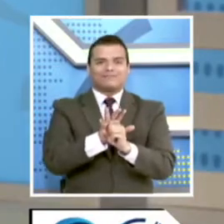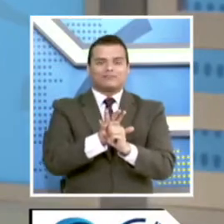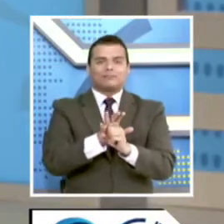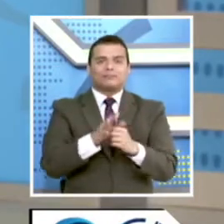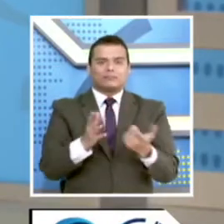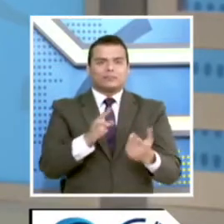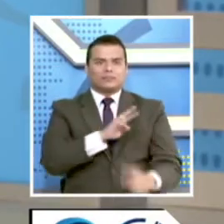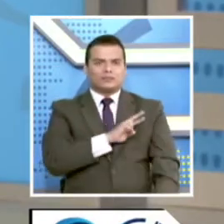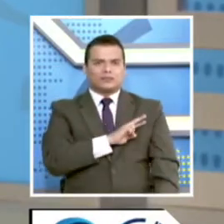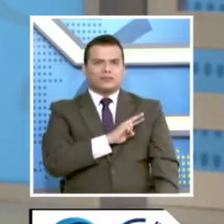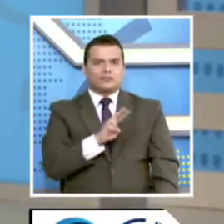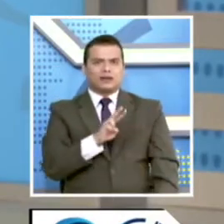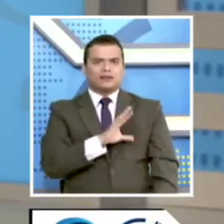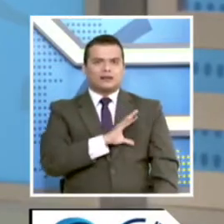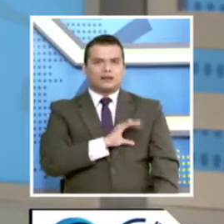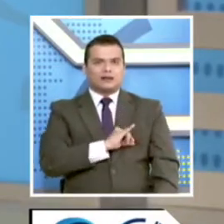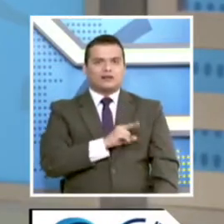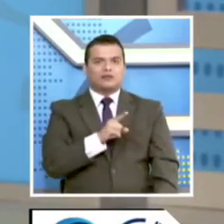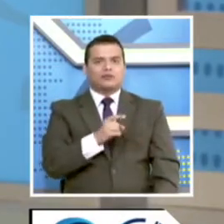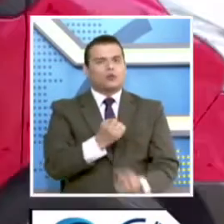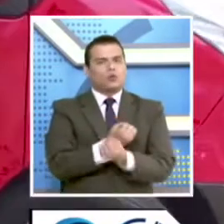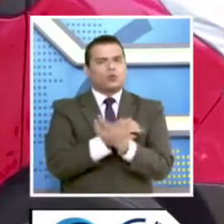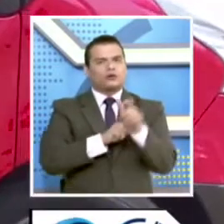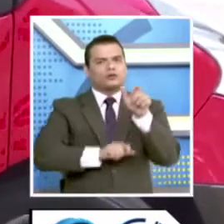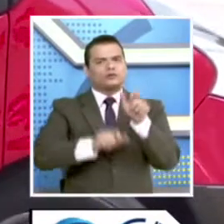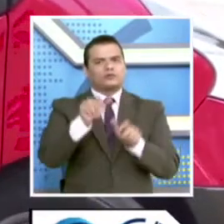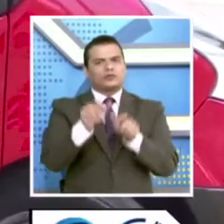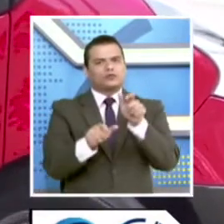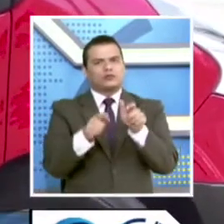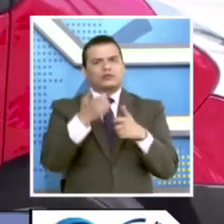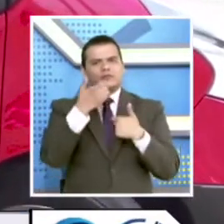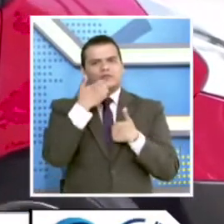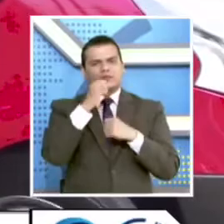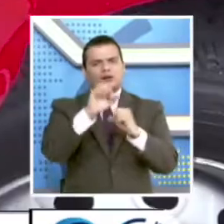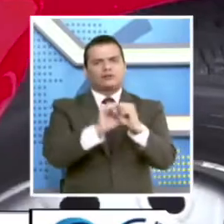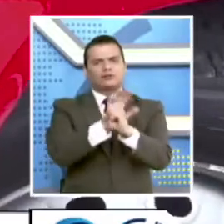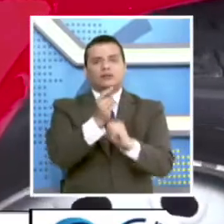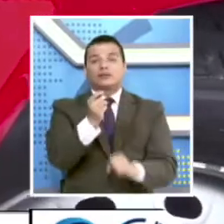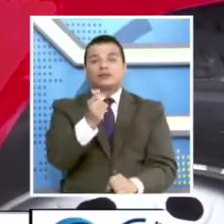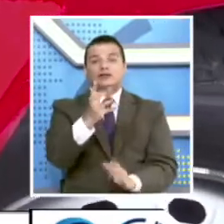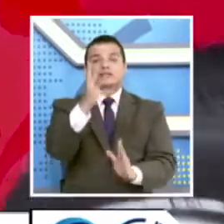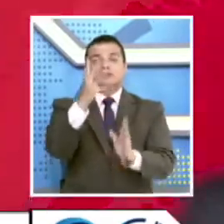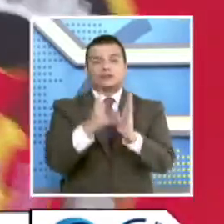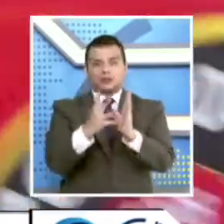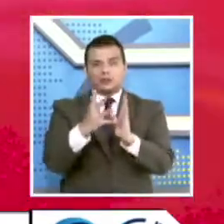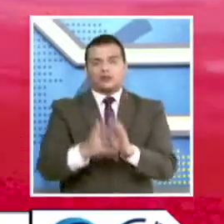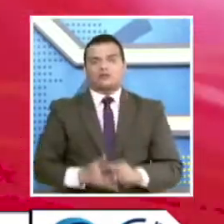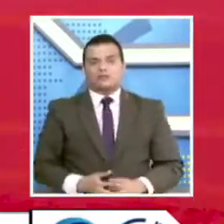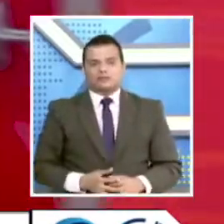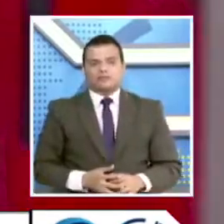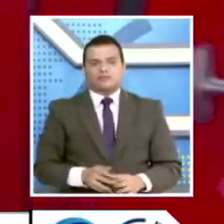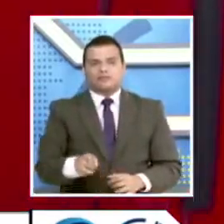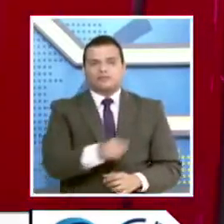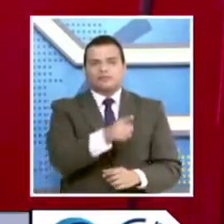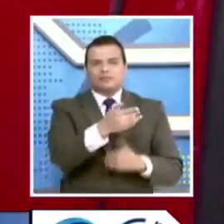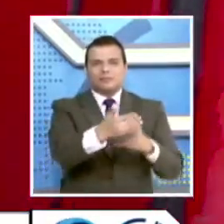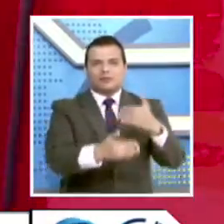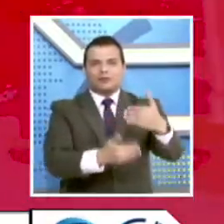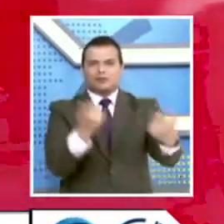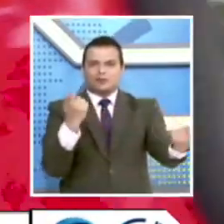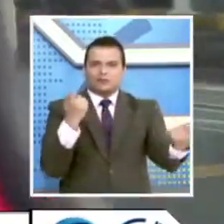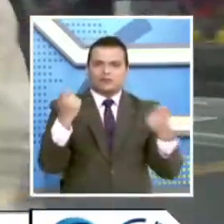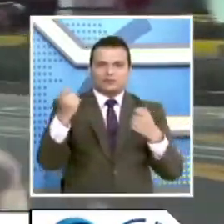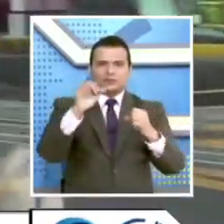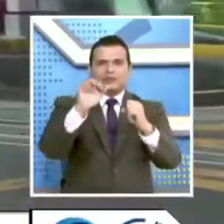la capital del Valle se acercan a los 5.000. En medio de la pandemia del COVID-19 y las tareas de atención humanitaria que realiza